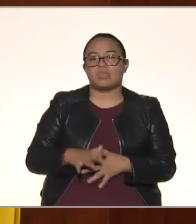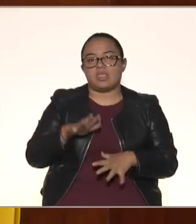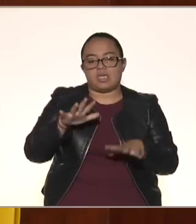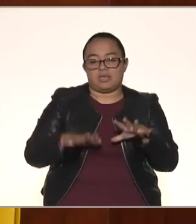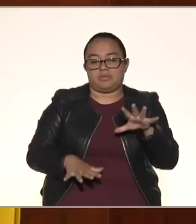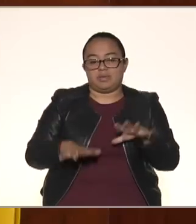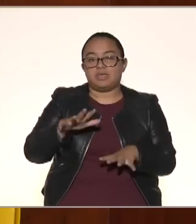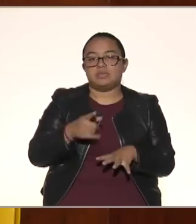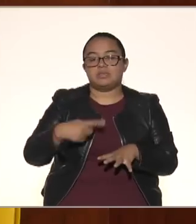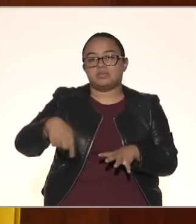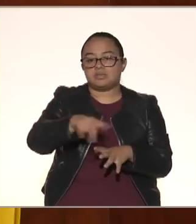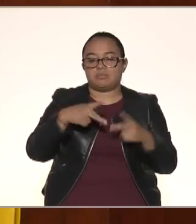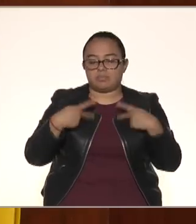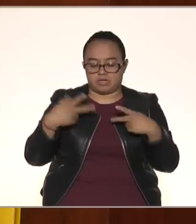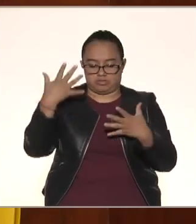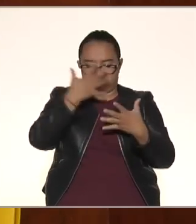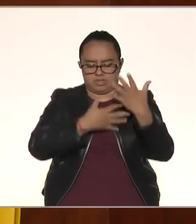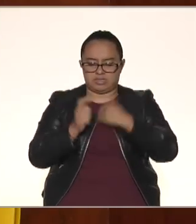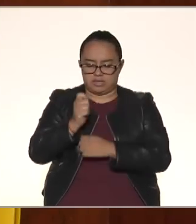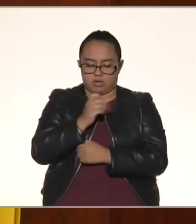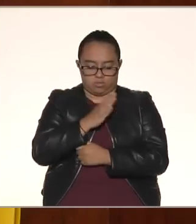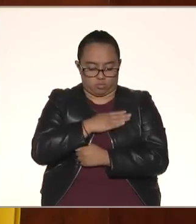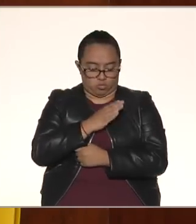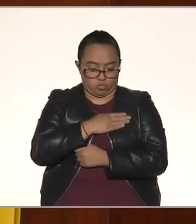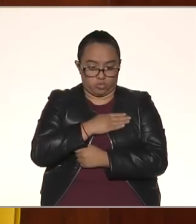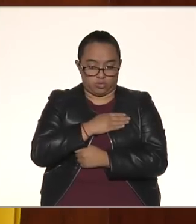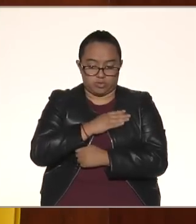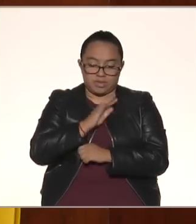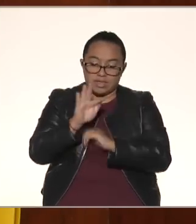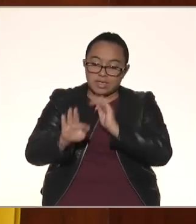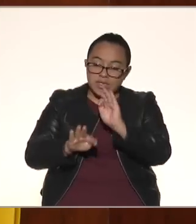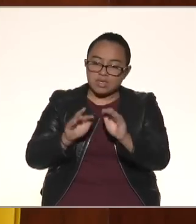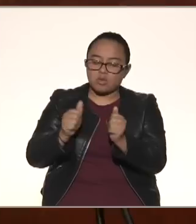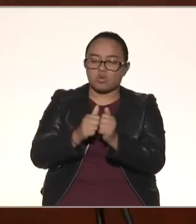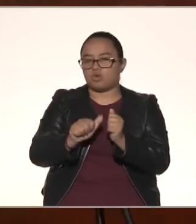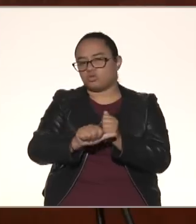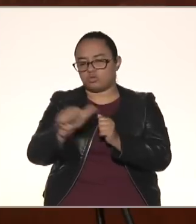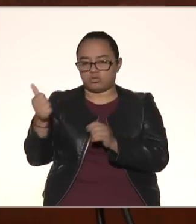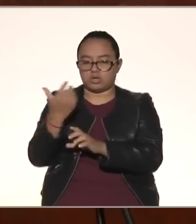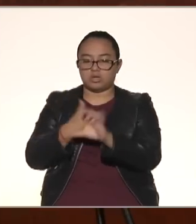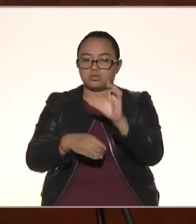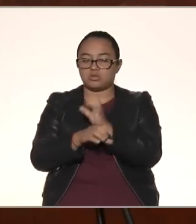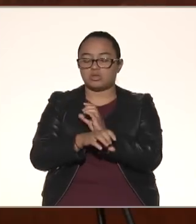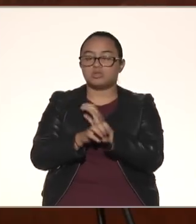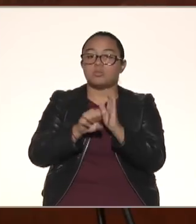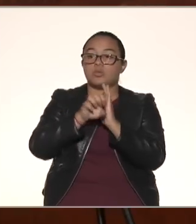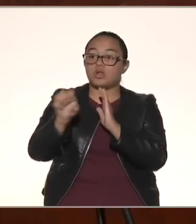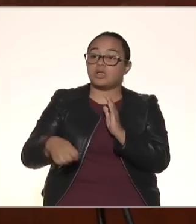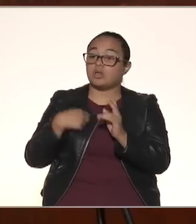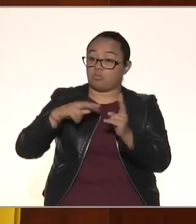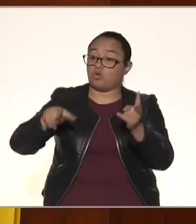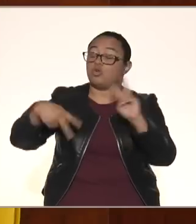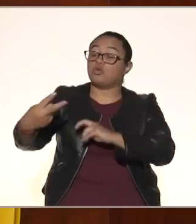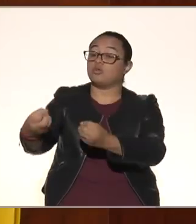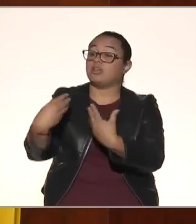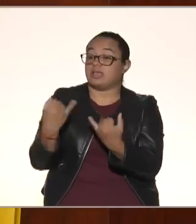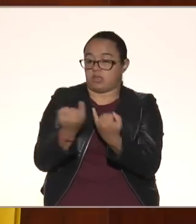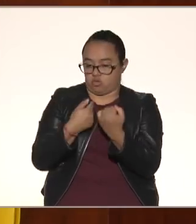puede confundir la generosidad con otra cuestión. Al esperar algo a cambio ya